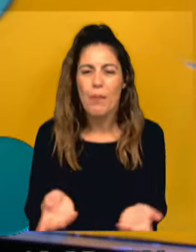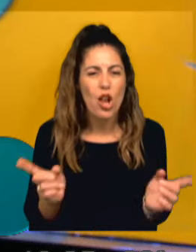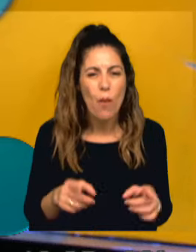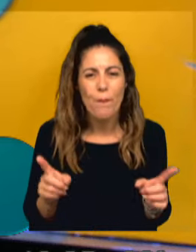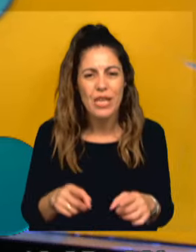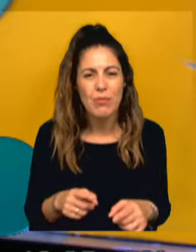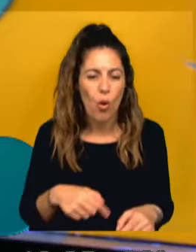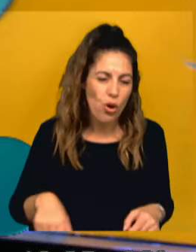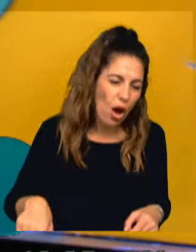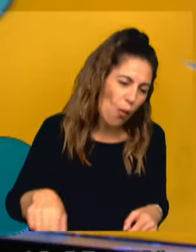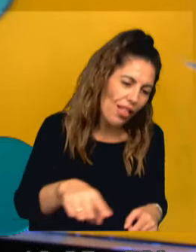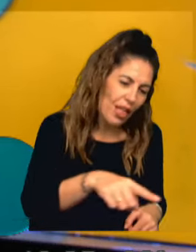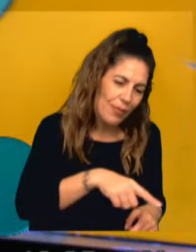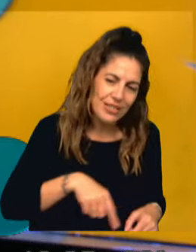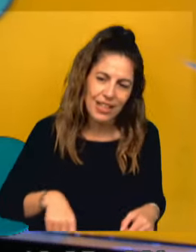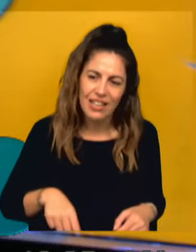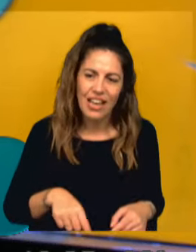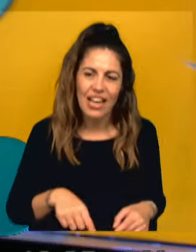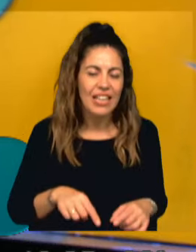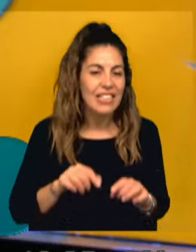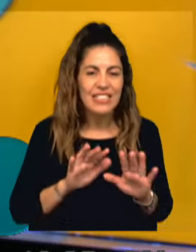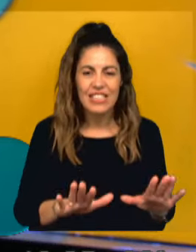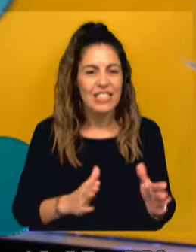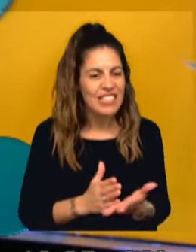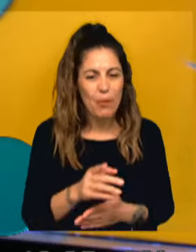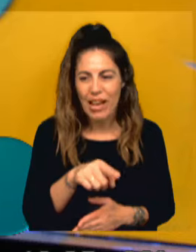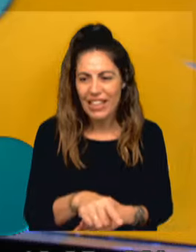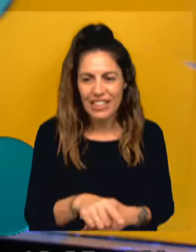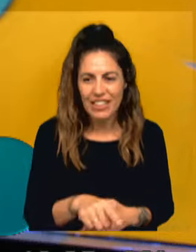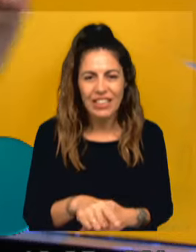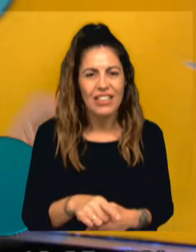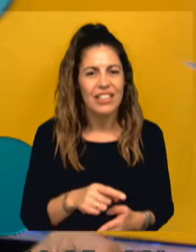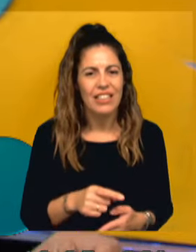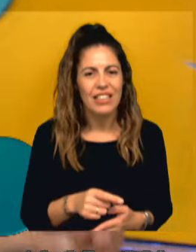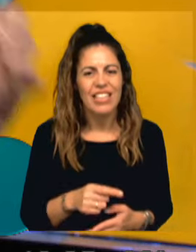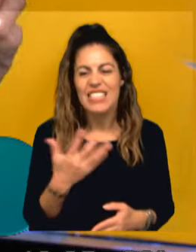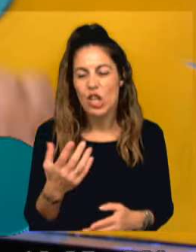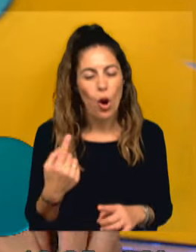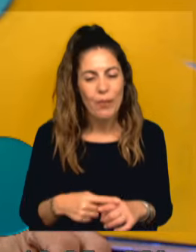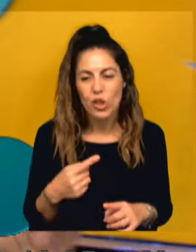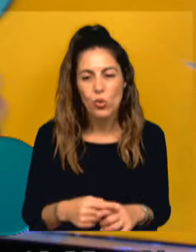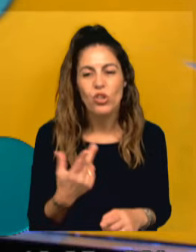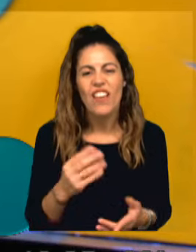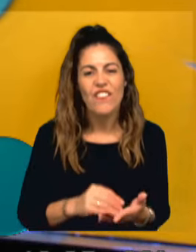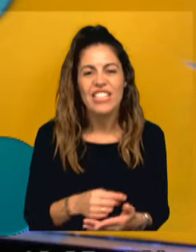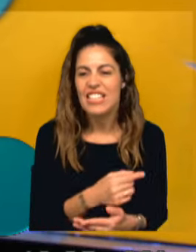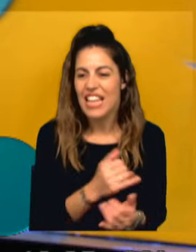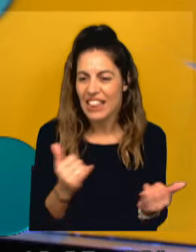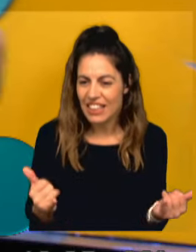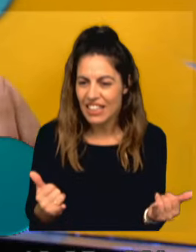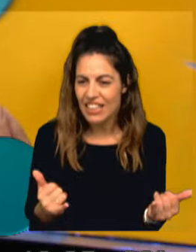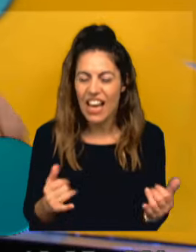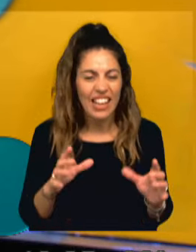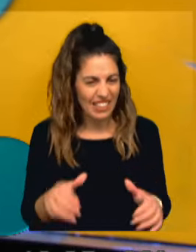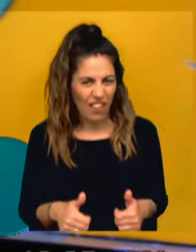una vuelta avanzaran con ese perro y no sale de ahí o sea no sale del asfalto no sale de esos 5 minutos tres veces al día eh